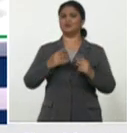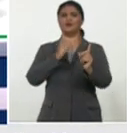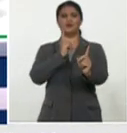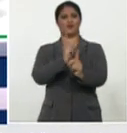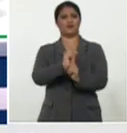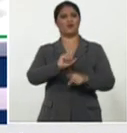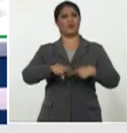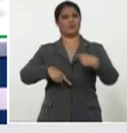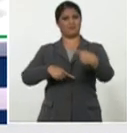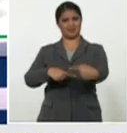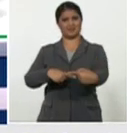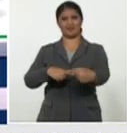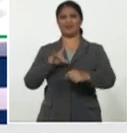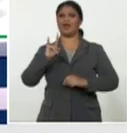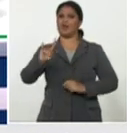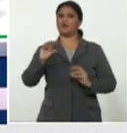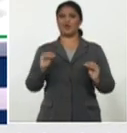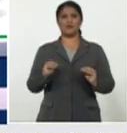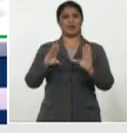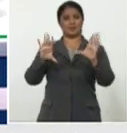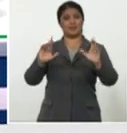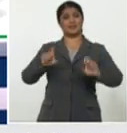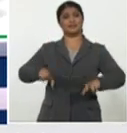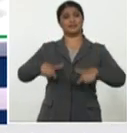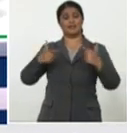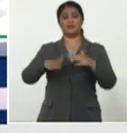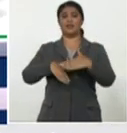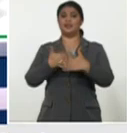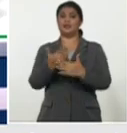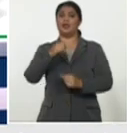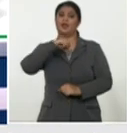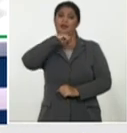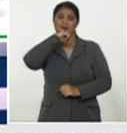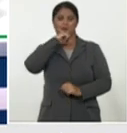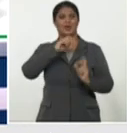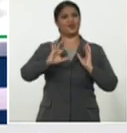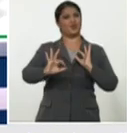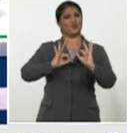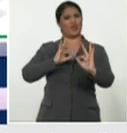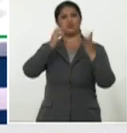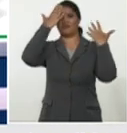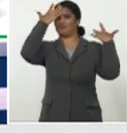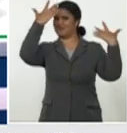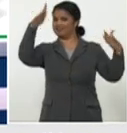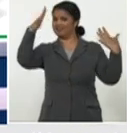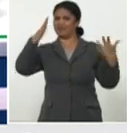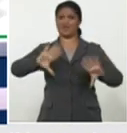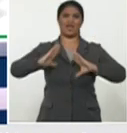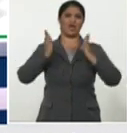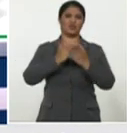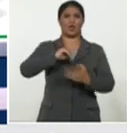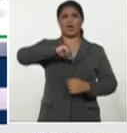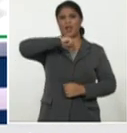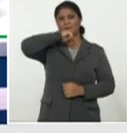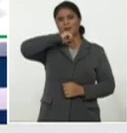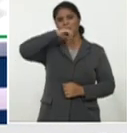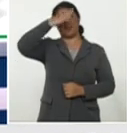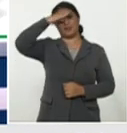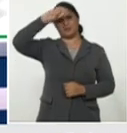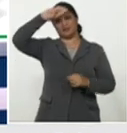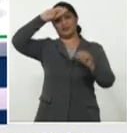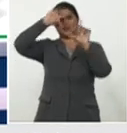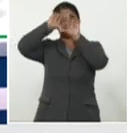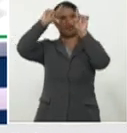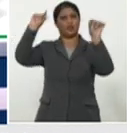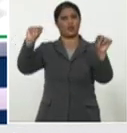familia. Mañana celebre el Día de las Madres. Felicite a cada una de sus madres y también a todas las trabajadoras del sector de